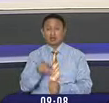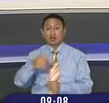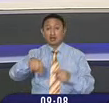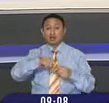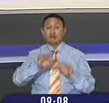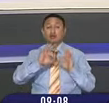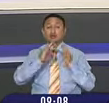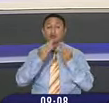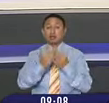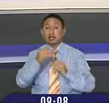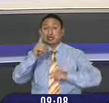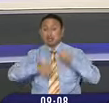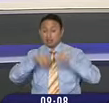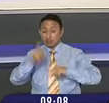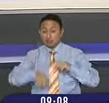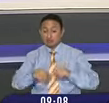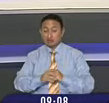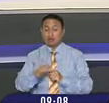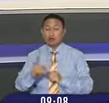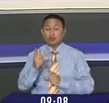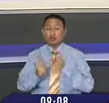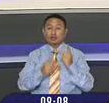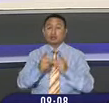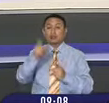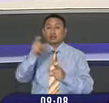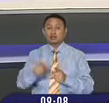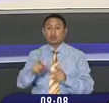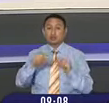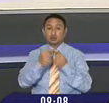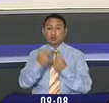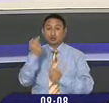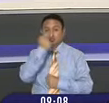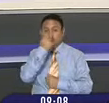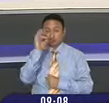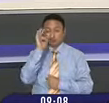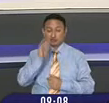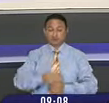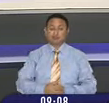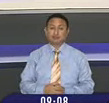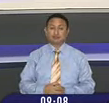sentimentales, familiares, contractuales, con procesados por narcotráfico.